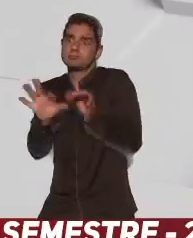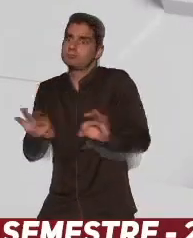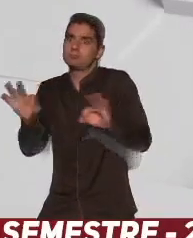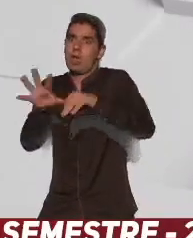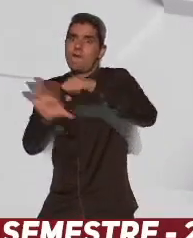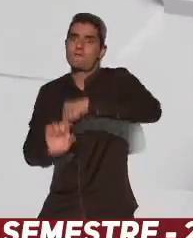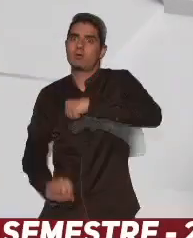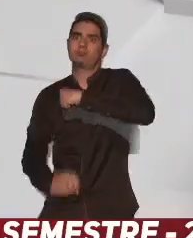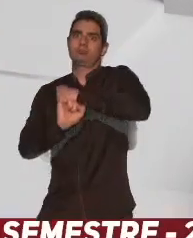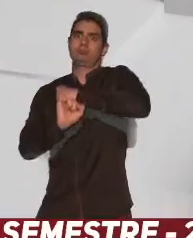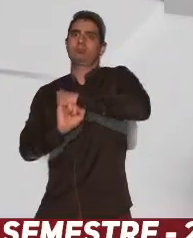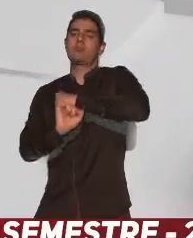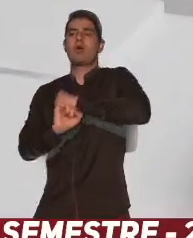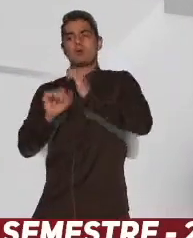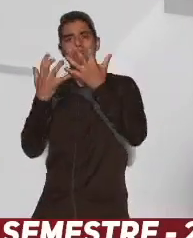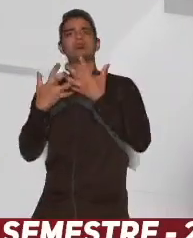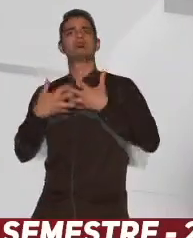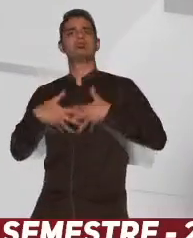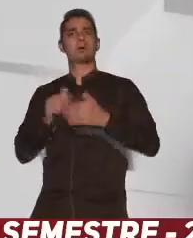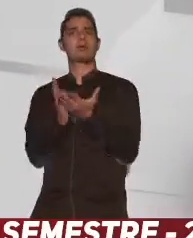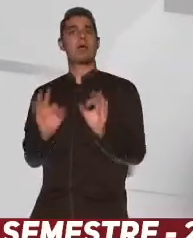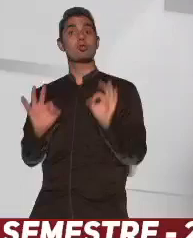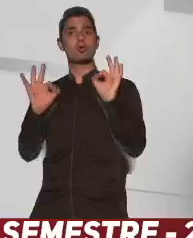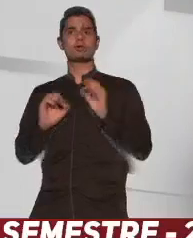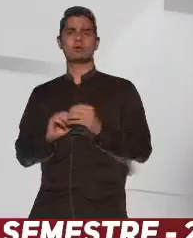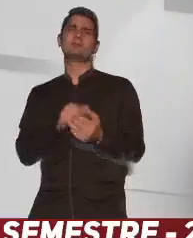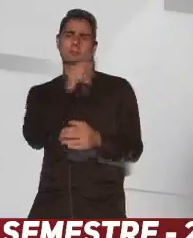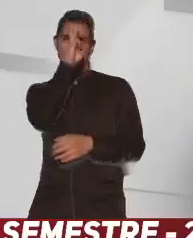nuestro Ejército Nacional, infinitamente agradecido.